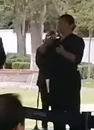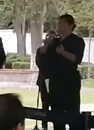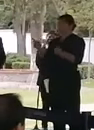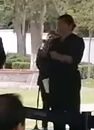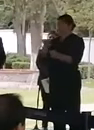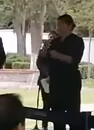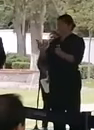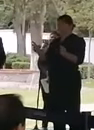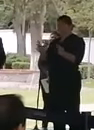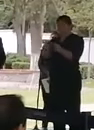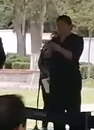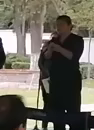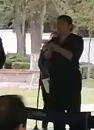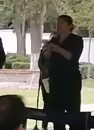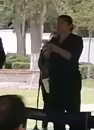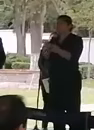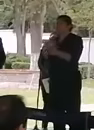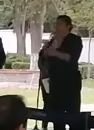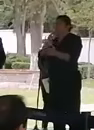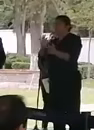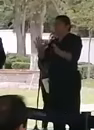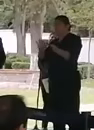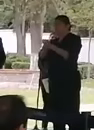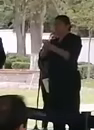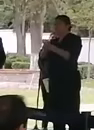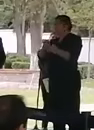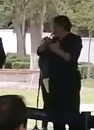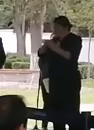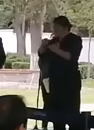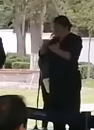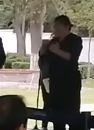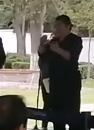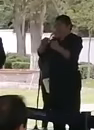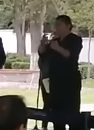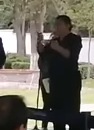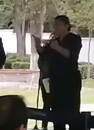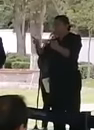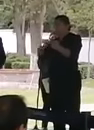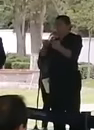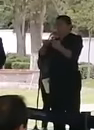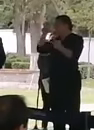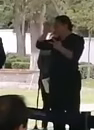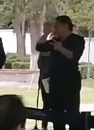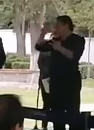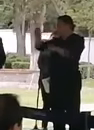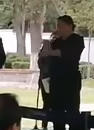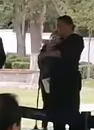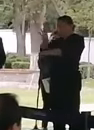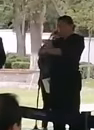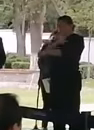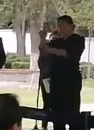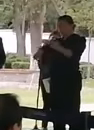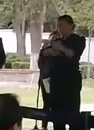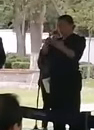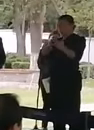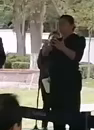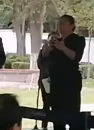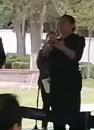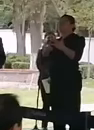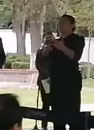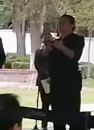manera donde somos socios en todo, en la economía, en energía renovable, en el